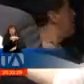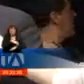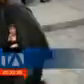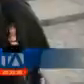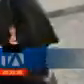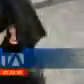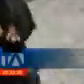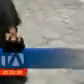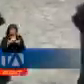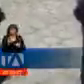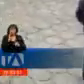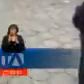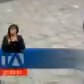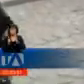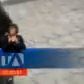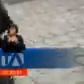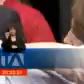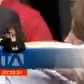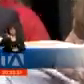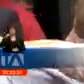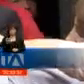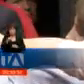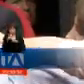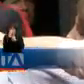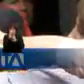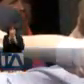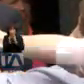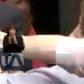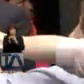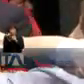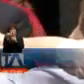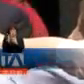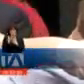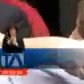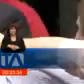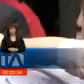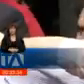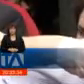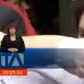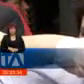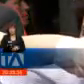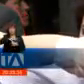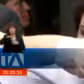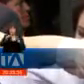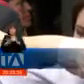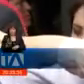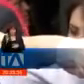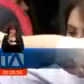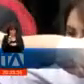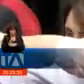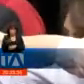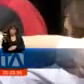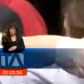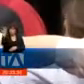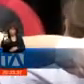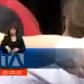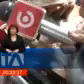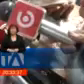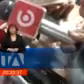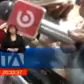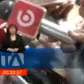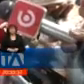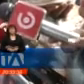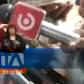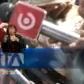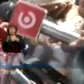están en un constante intercambio de información. El embajador ecuatoriano fue llamado a la Cancillería sueca esta mañana.